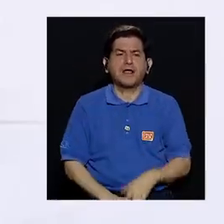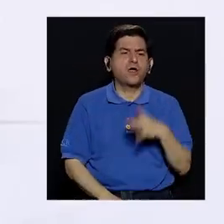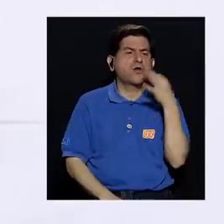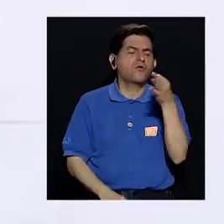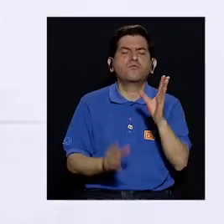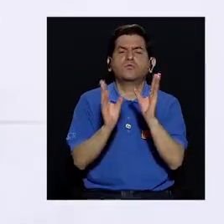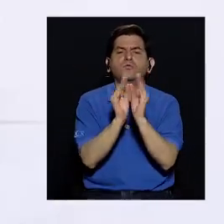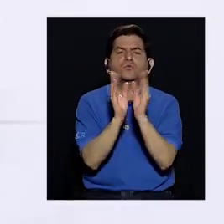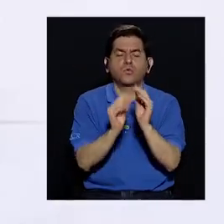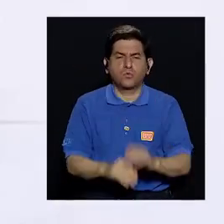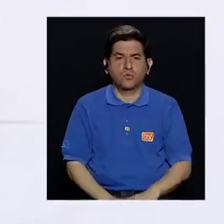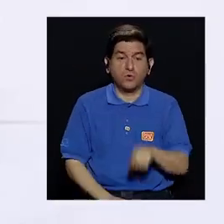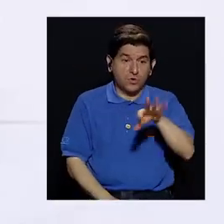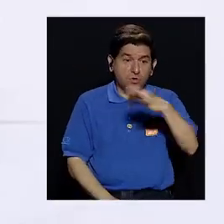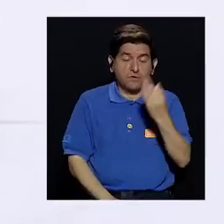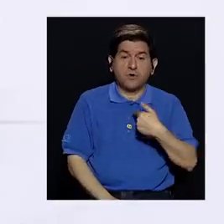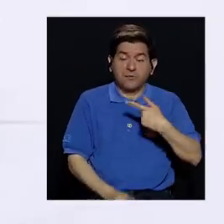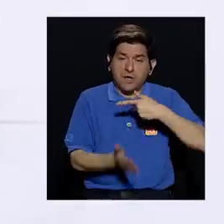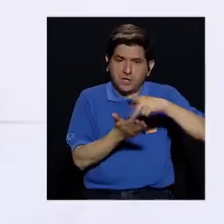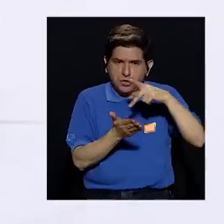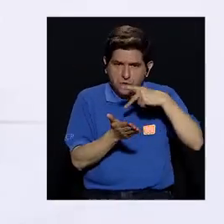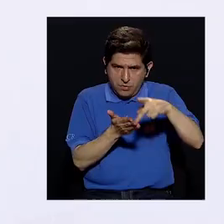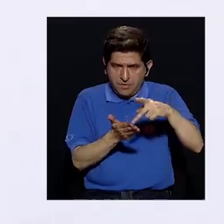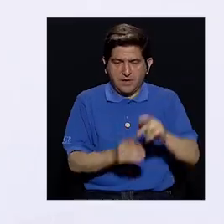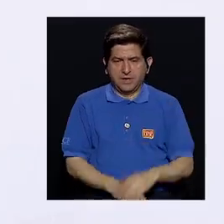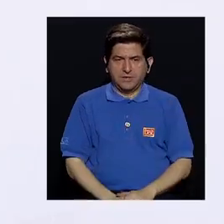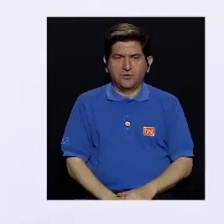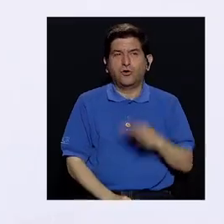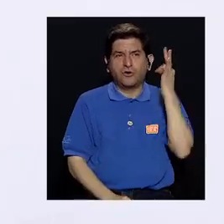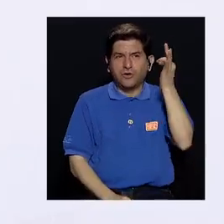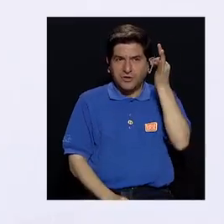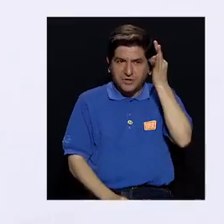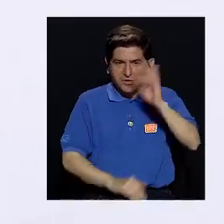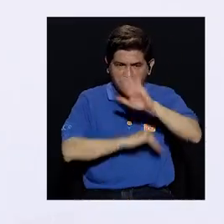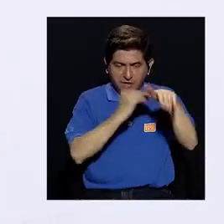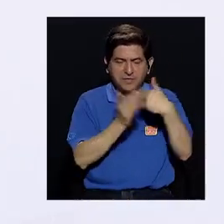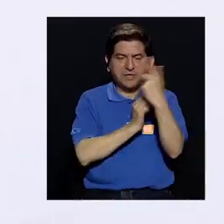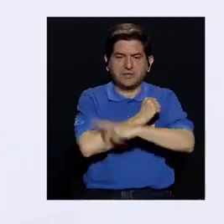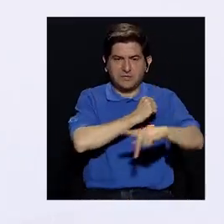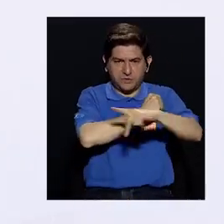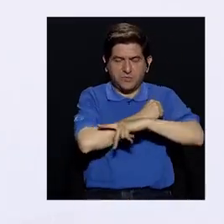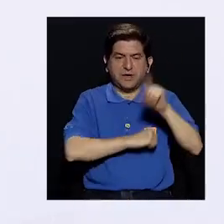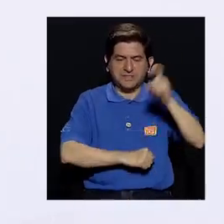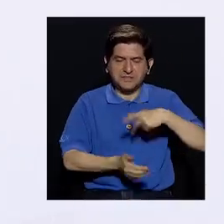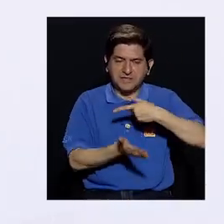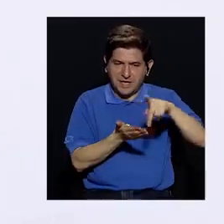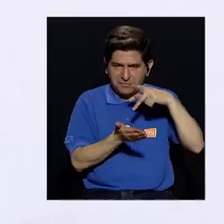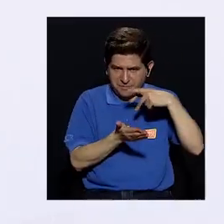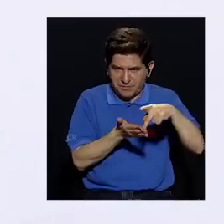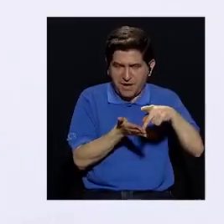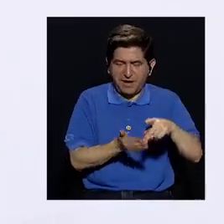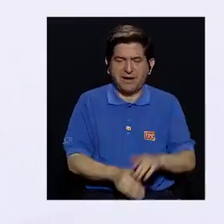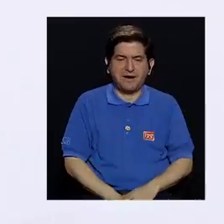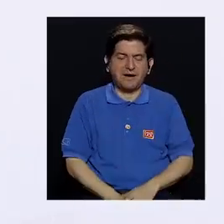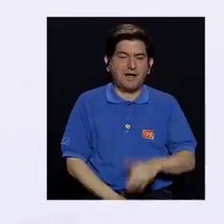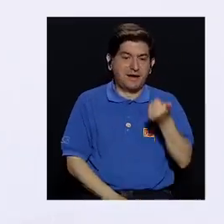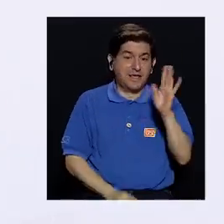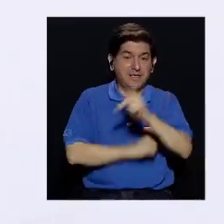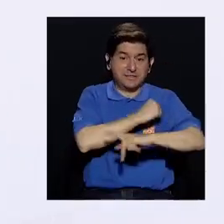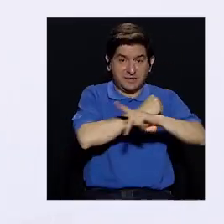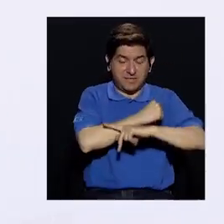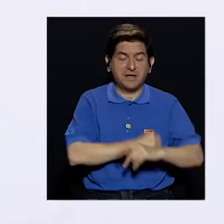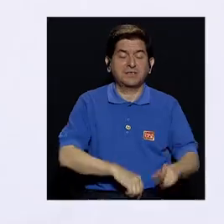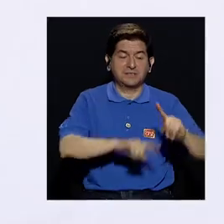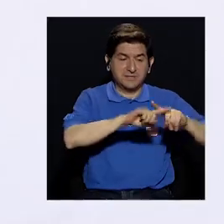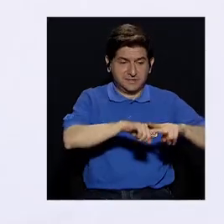el próximo simposio y de esa manera pago la cuota en teoría todos los 15 países deberían de pagar esa cuota que varía de